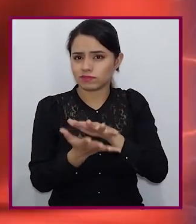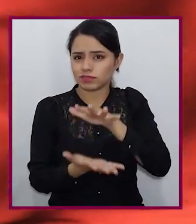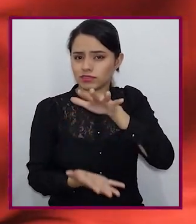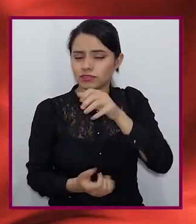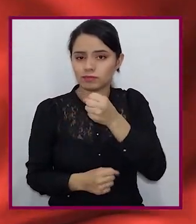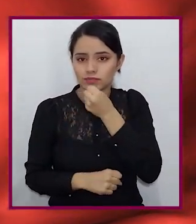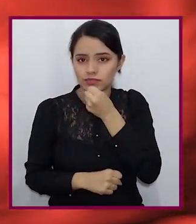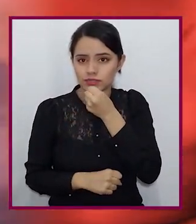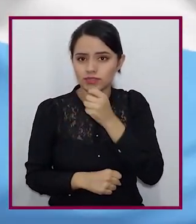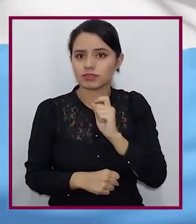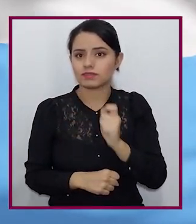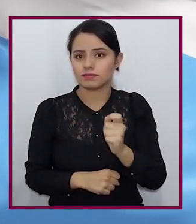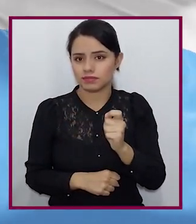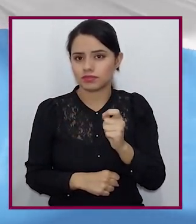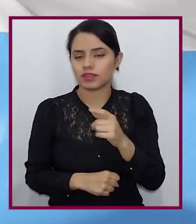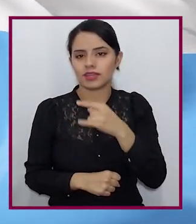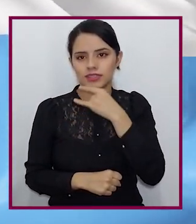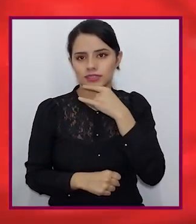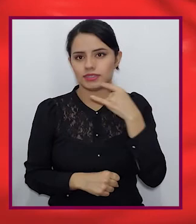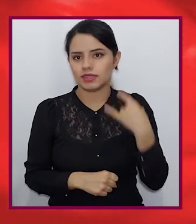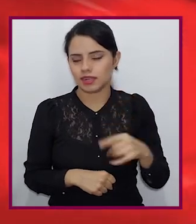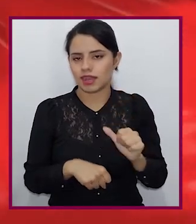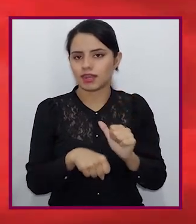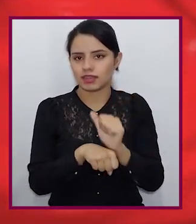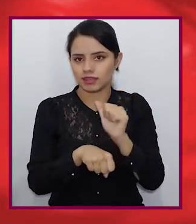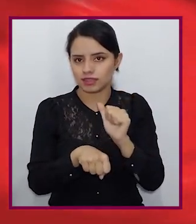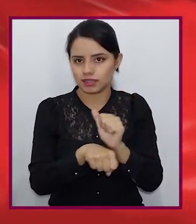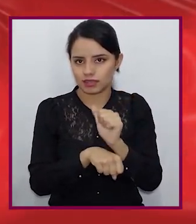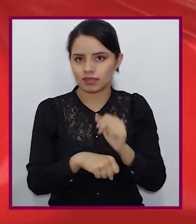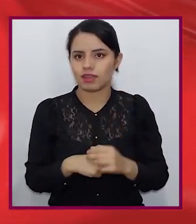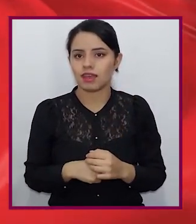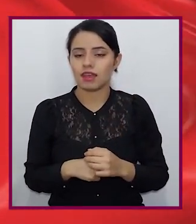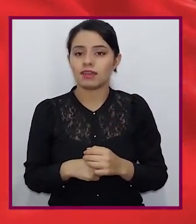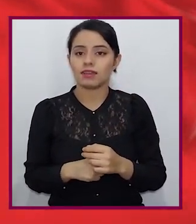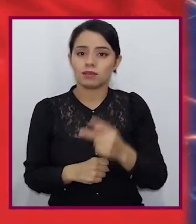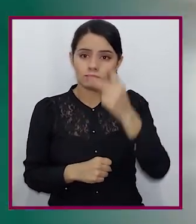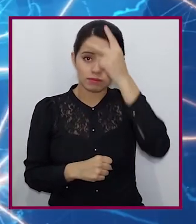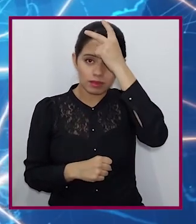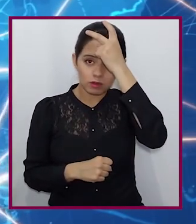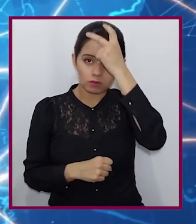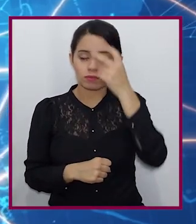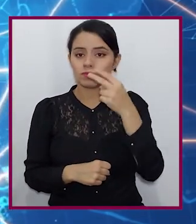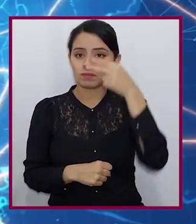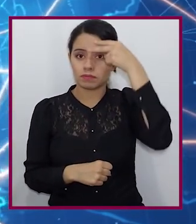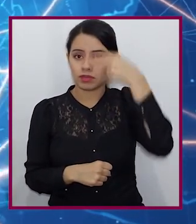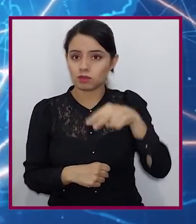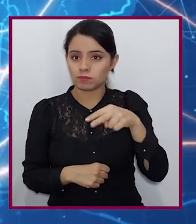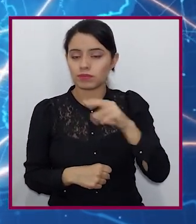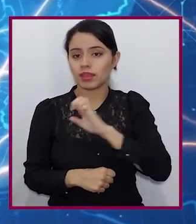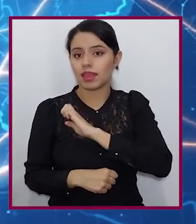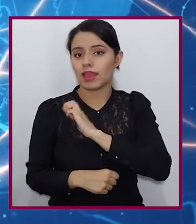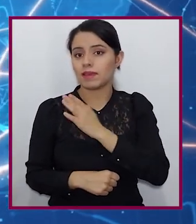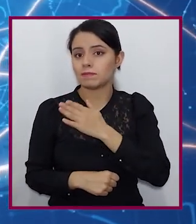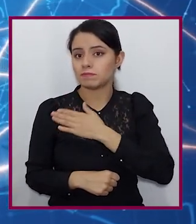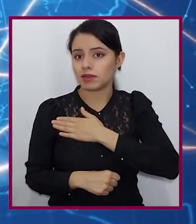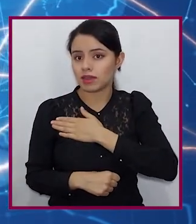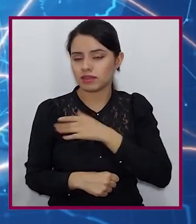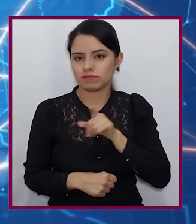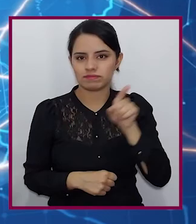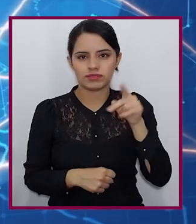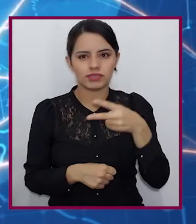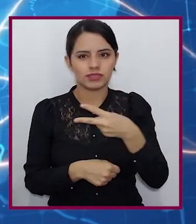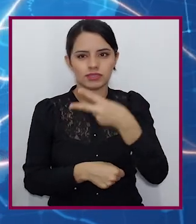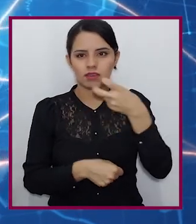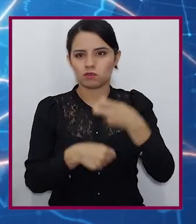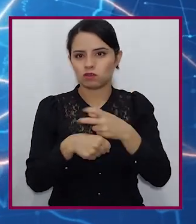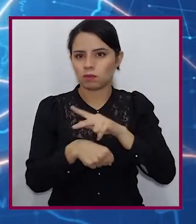podcasts han sido Chile, Argentina, Perú y México, mientras que España es el segundo país en